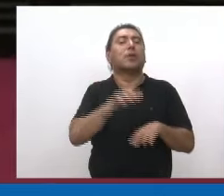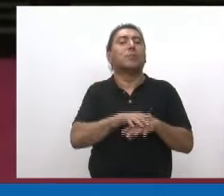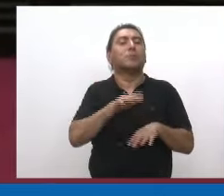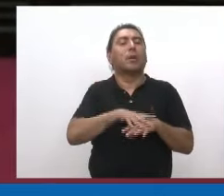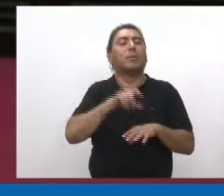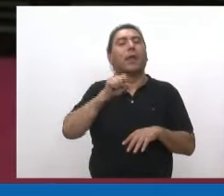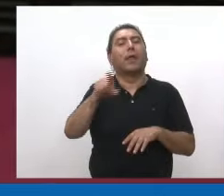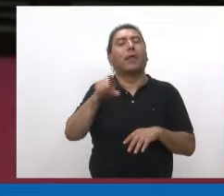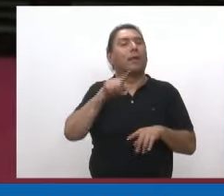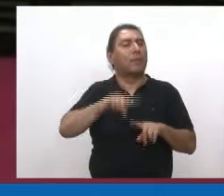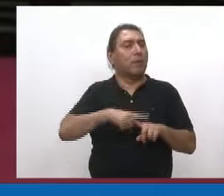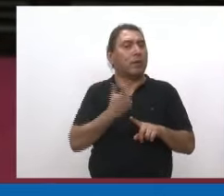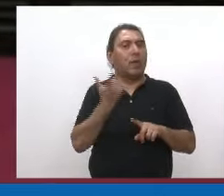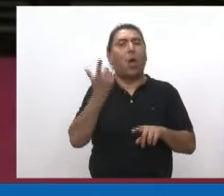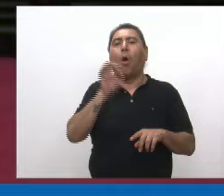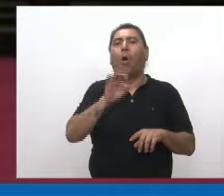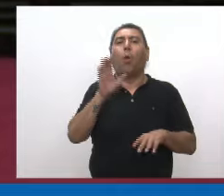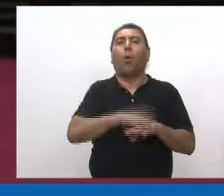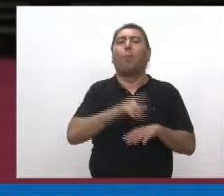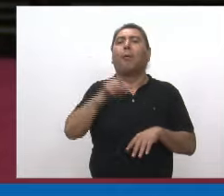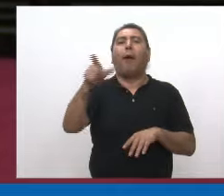culpa a Javier Milei.